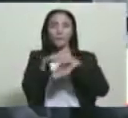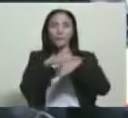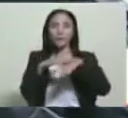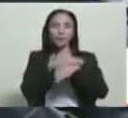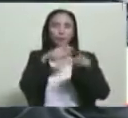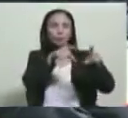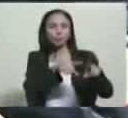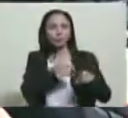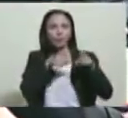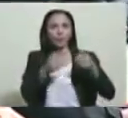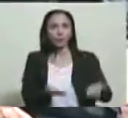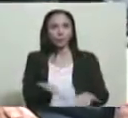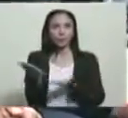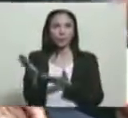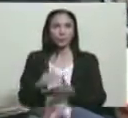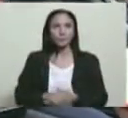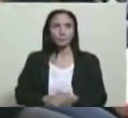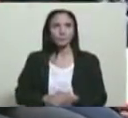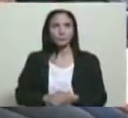Urbana.